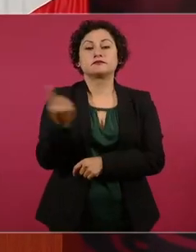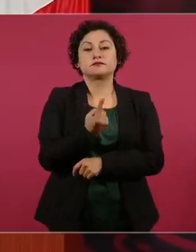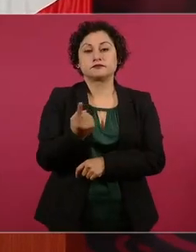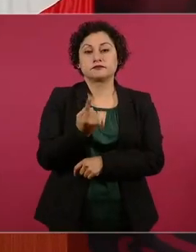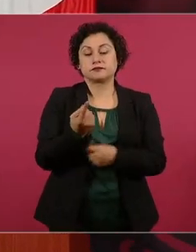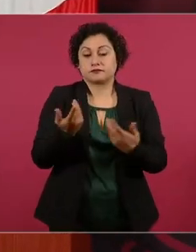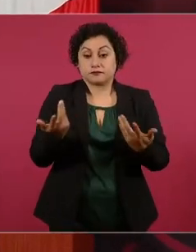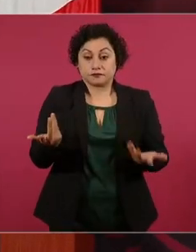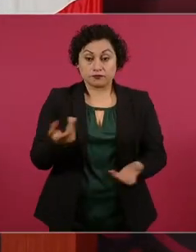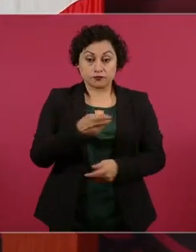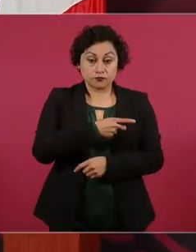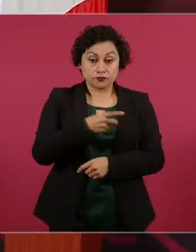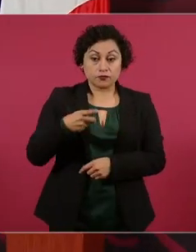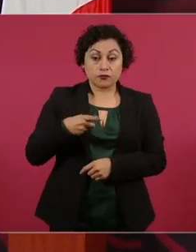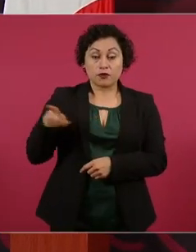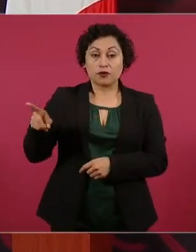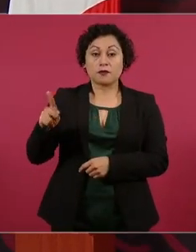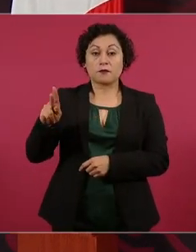que entregar Pemex